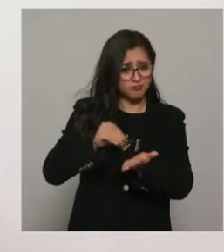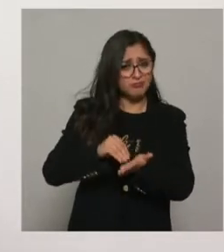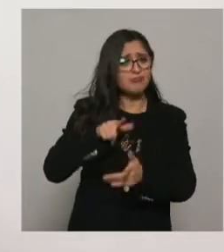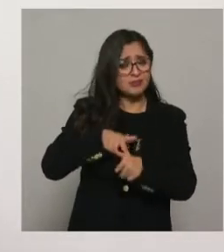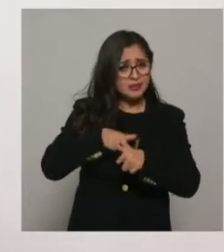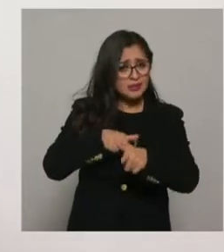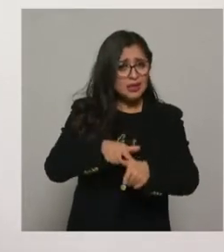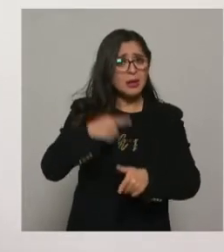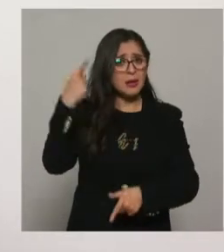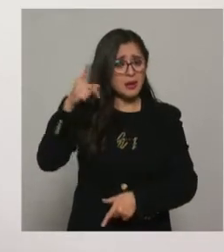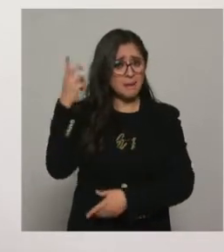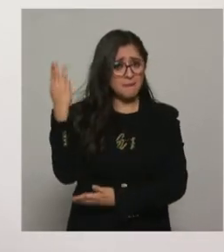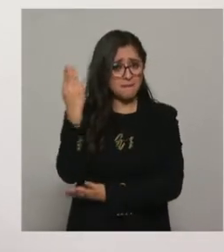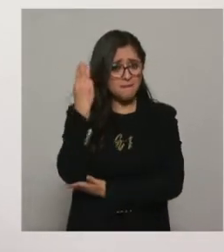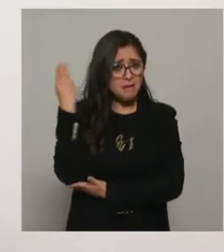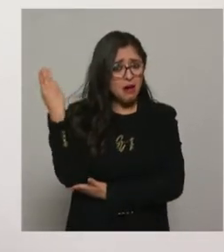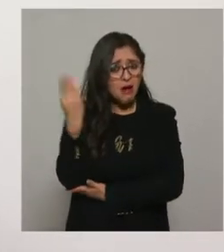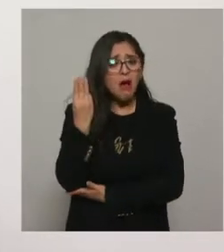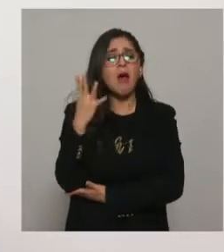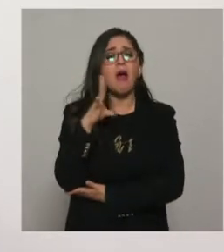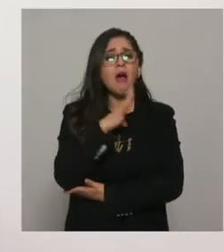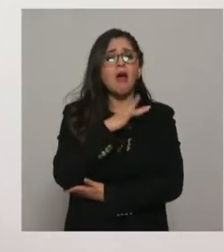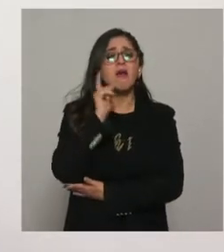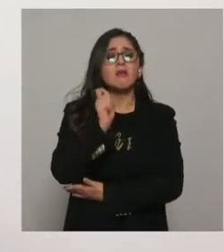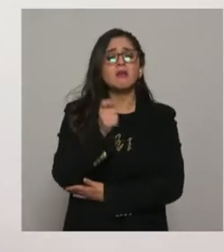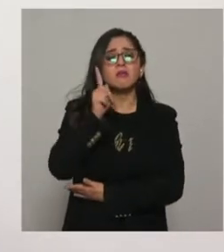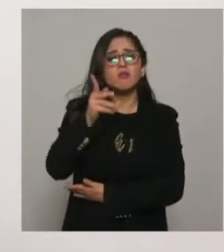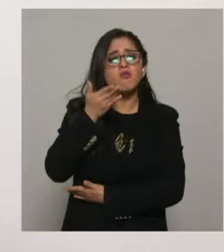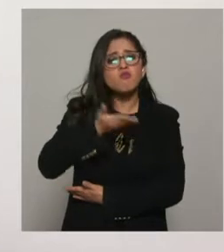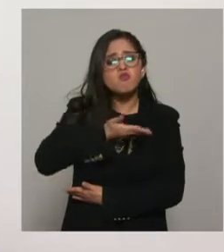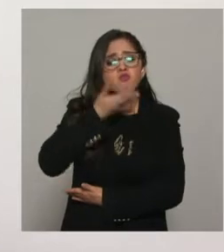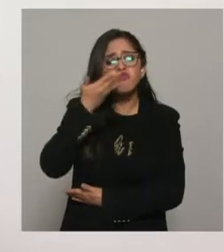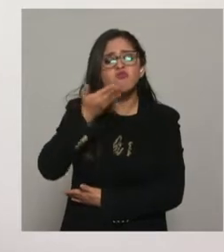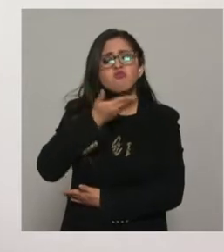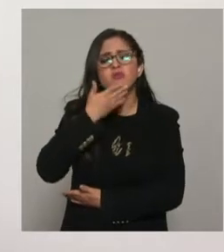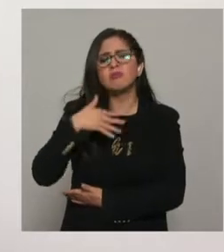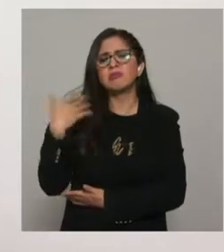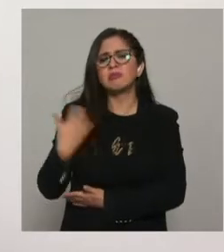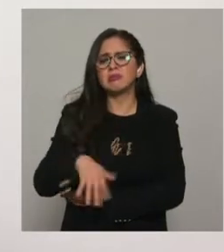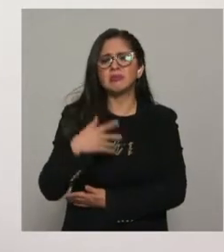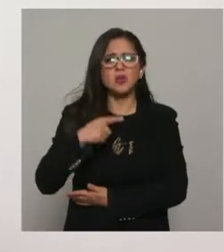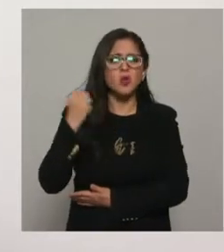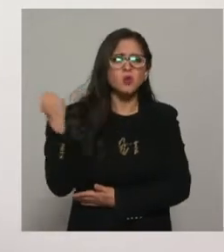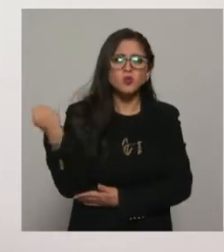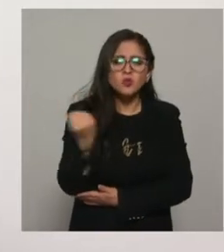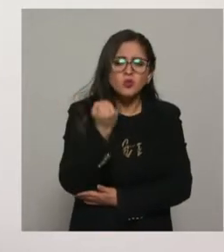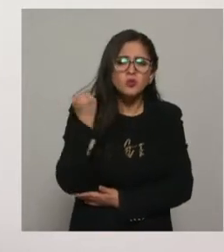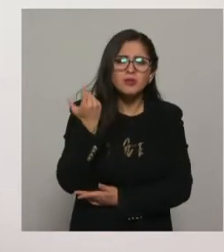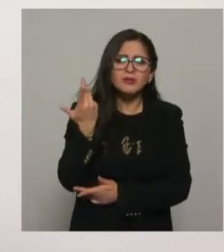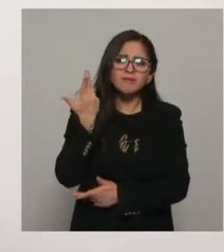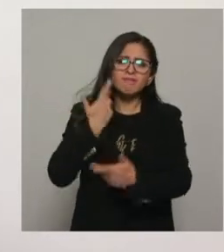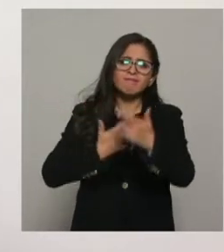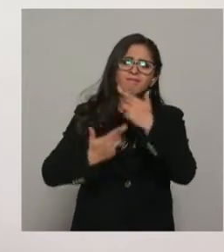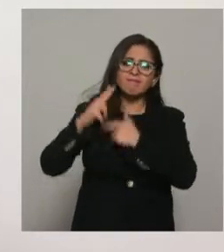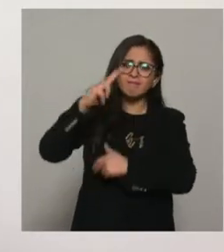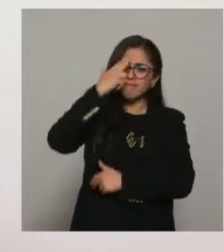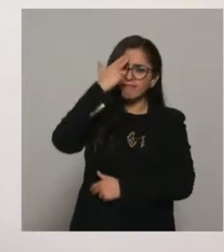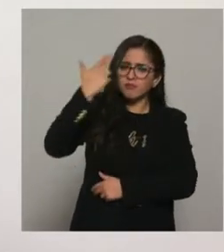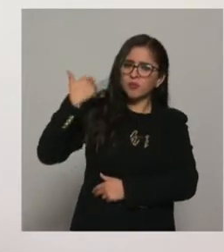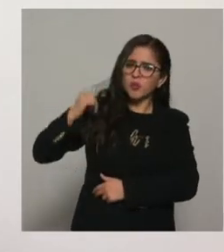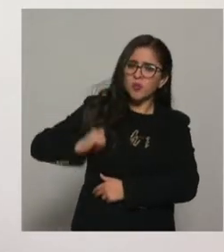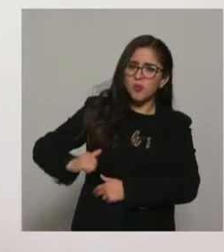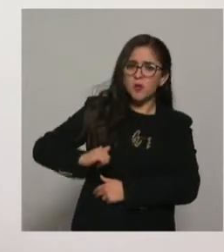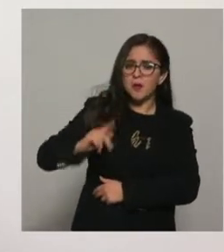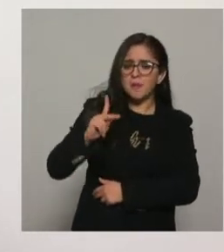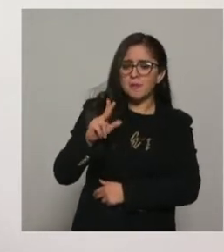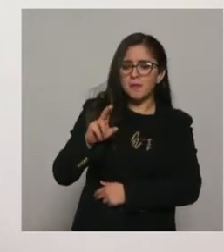la alcaldía de Milpalta una tradición, afortunadamente todavía remontándonos a la época prehispánica. O sea,